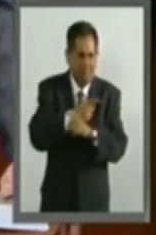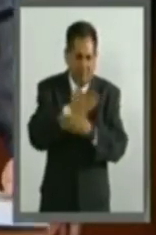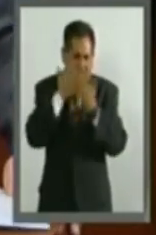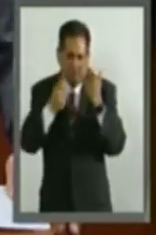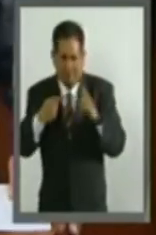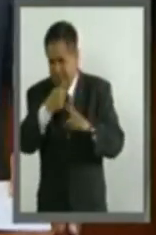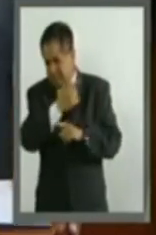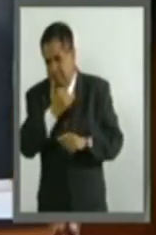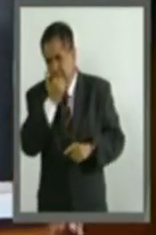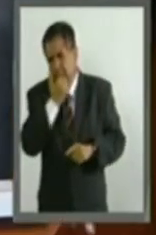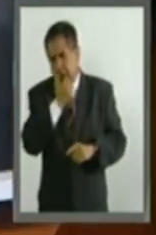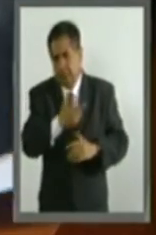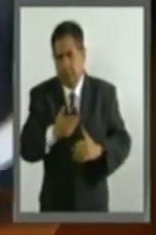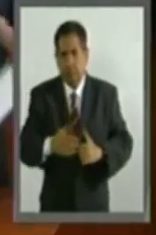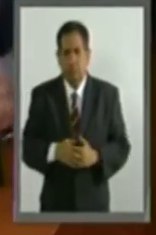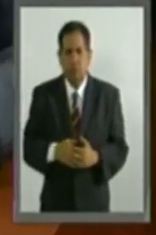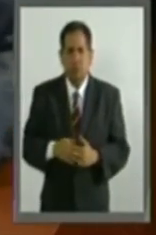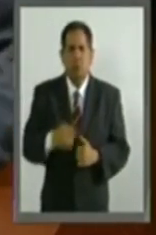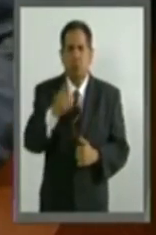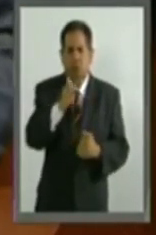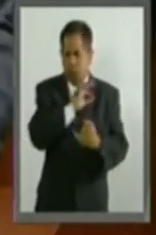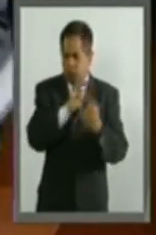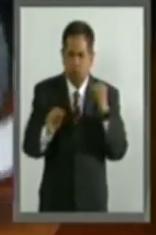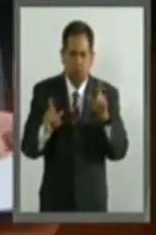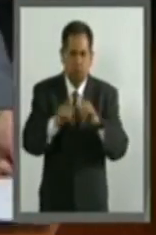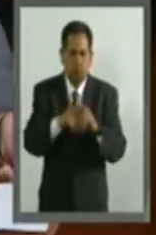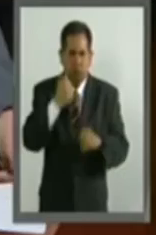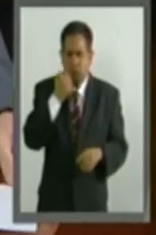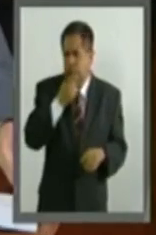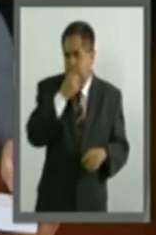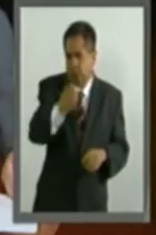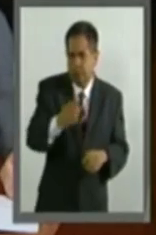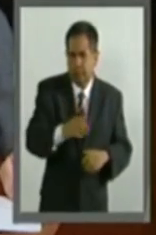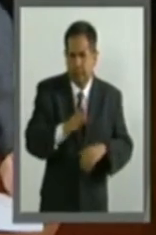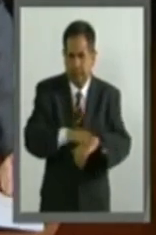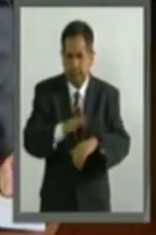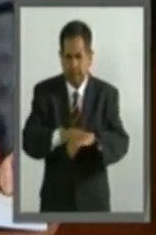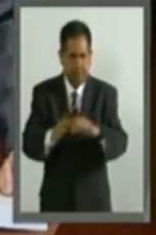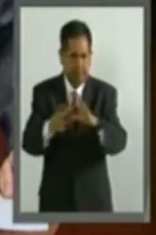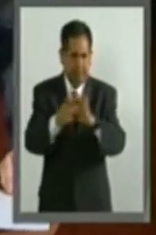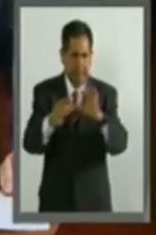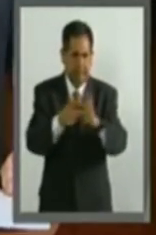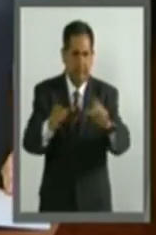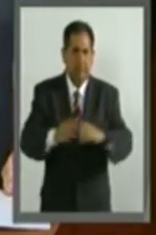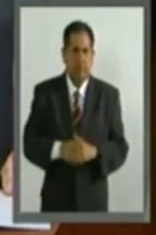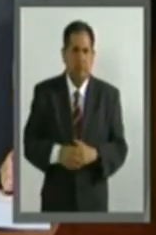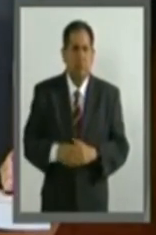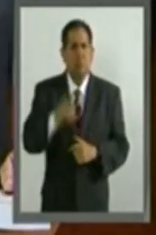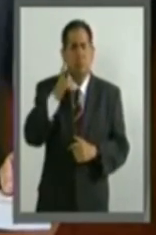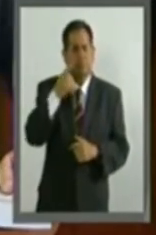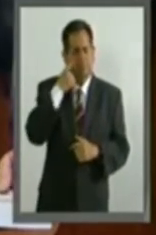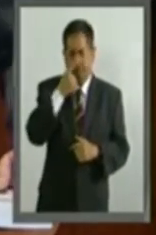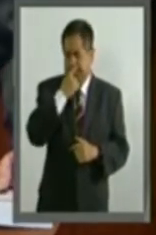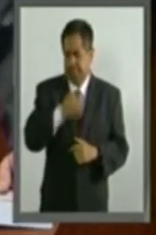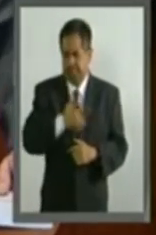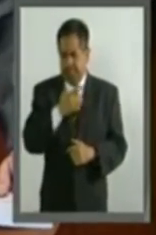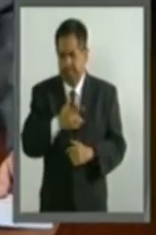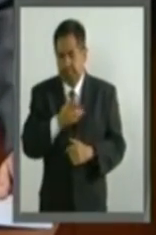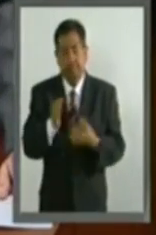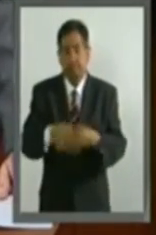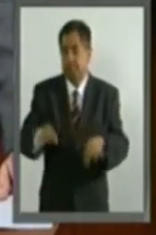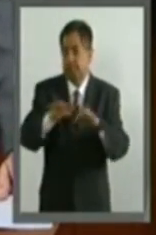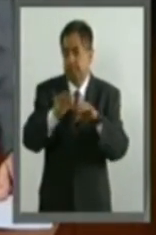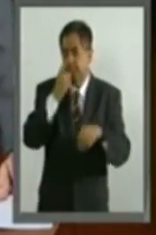inexistente. Quiero finalmente hacer el comentario de algo que me parece